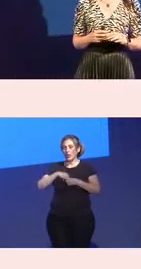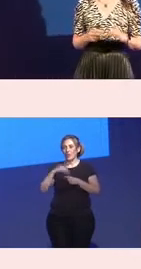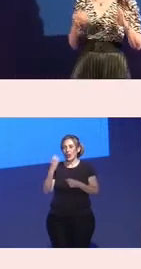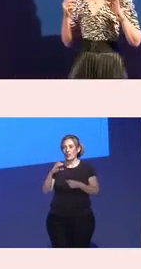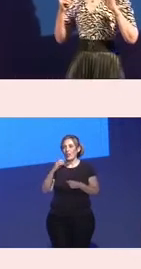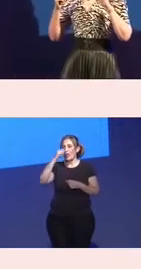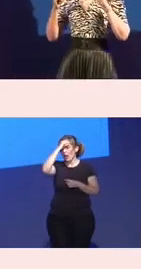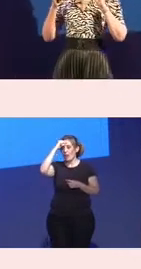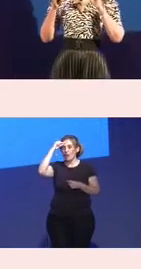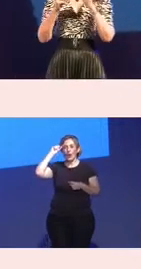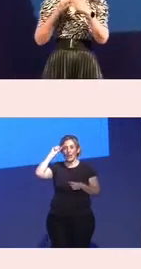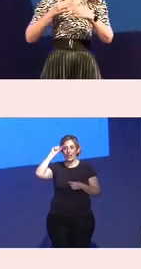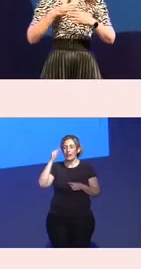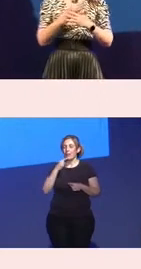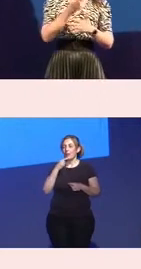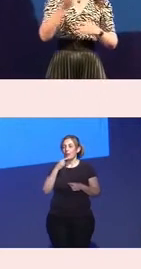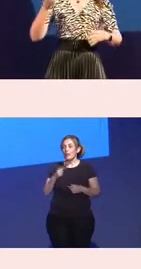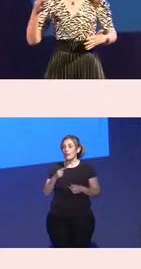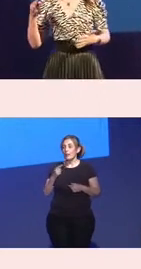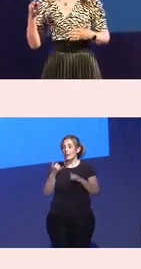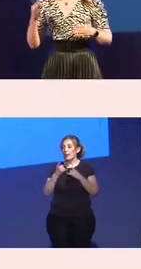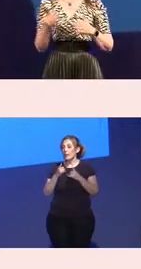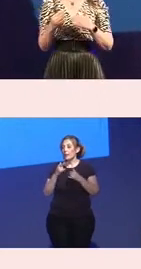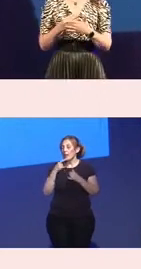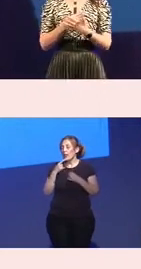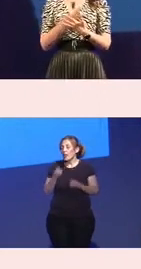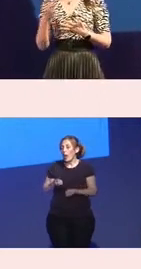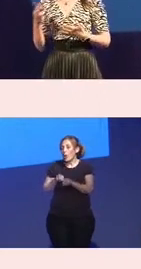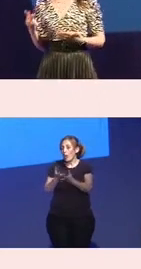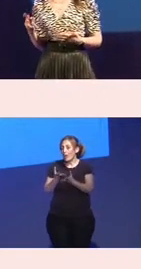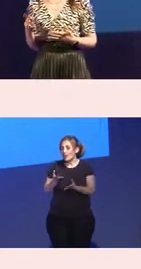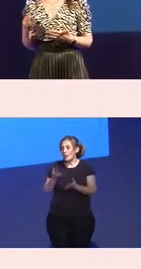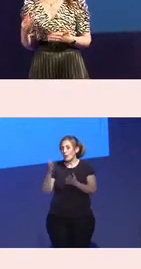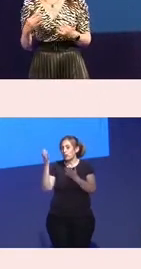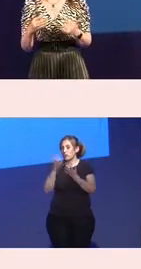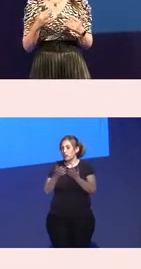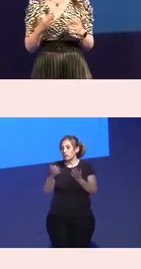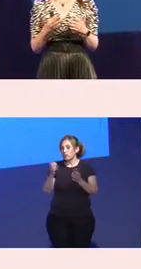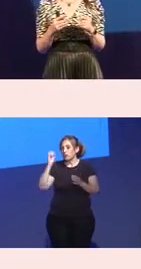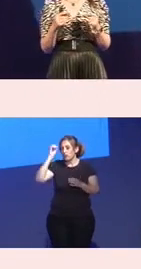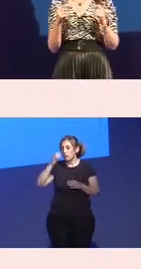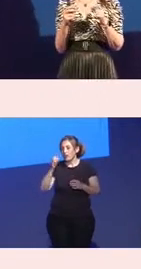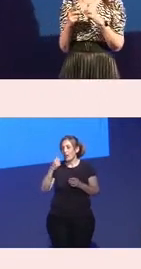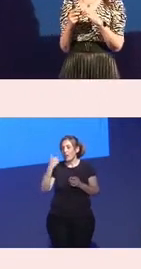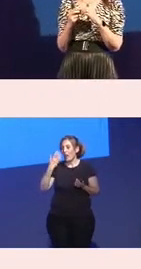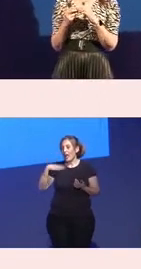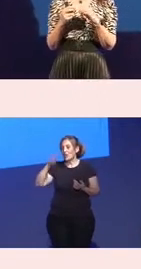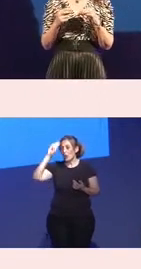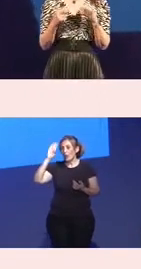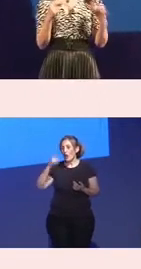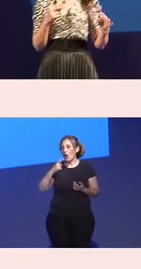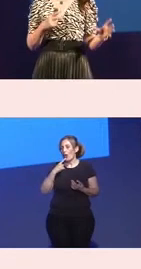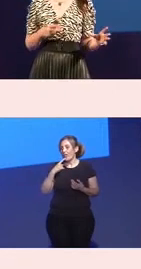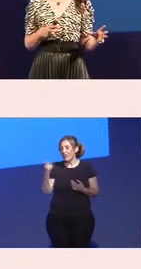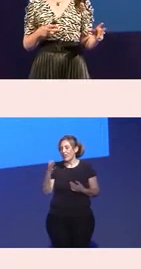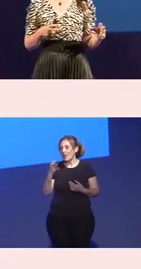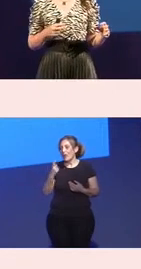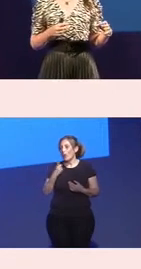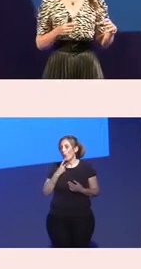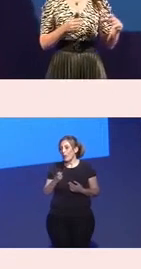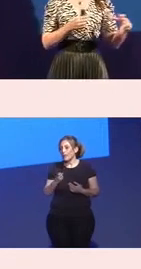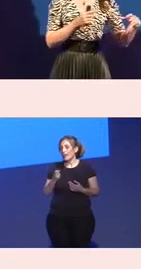forense eh yo creo que la línea argumental que más se repite entre los antropólogos es que cuesta